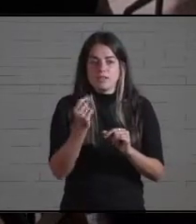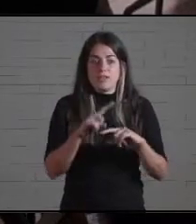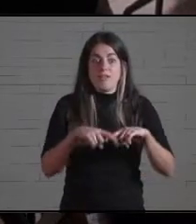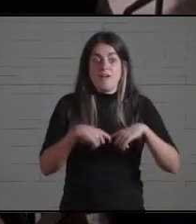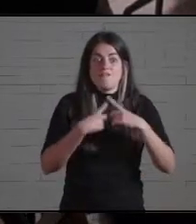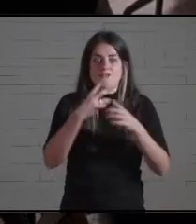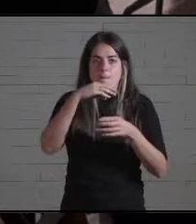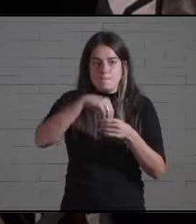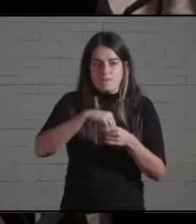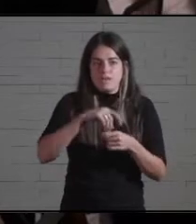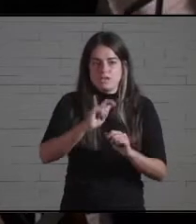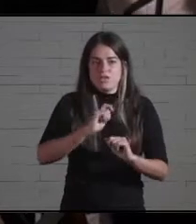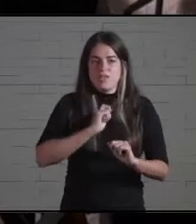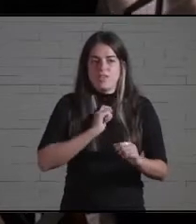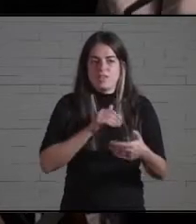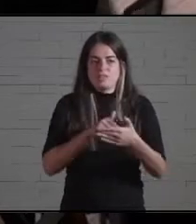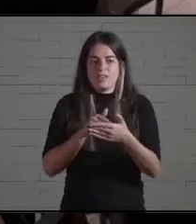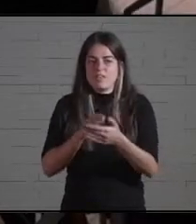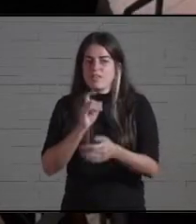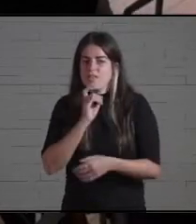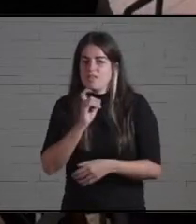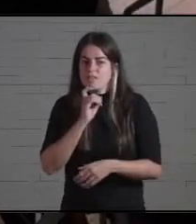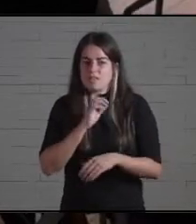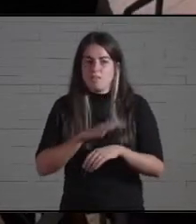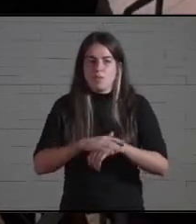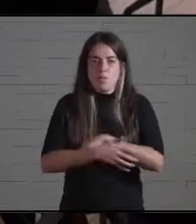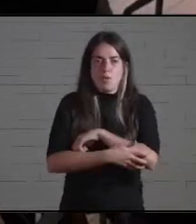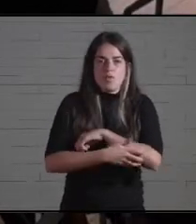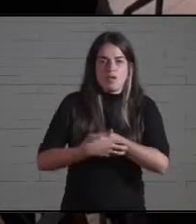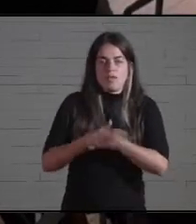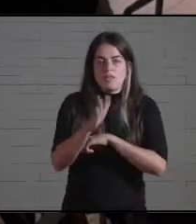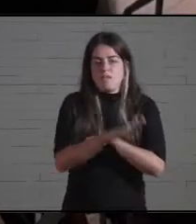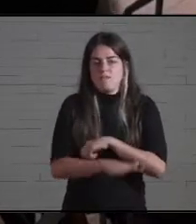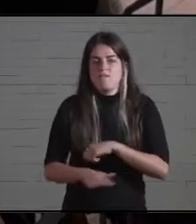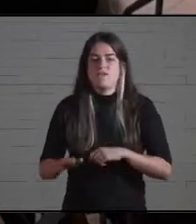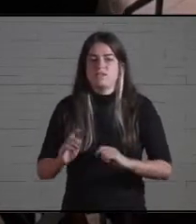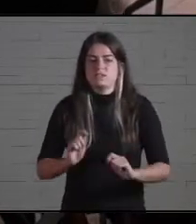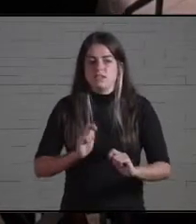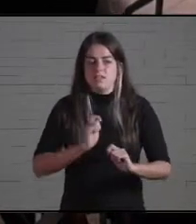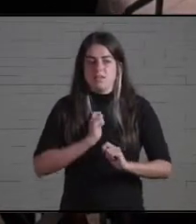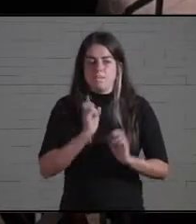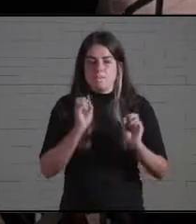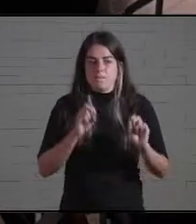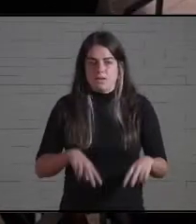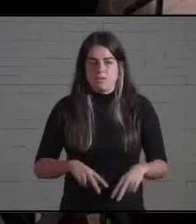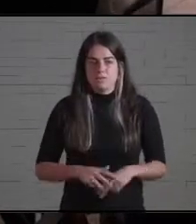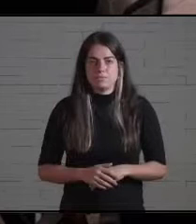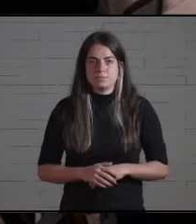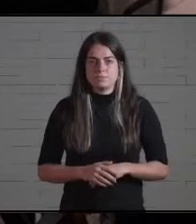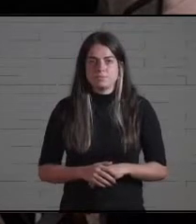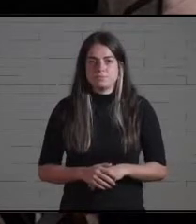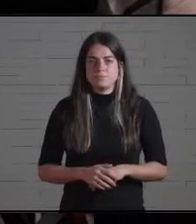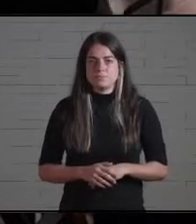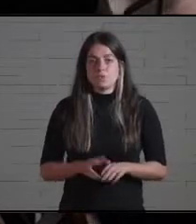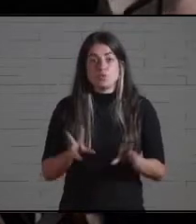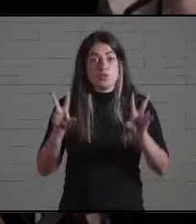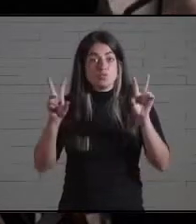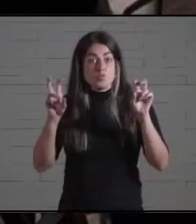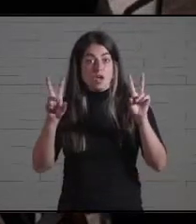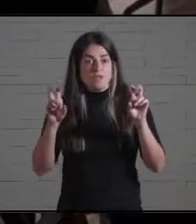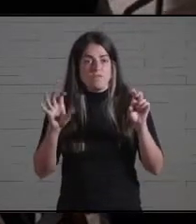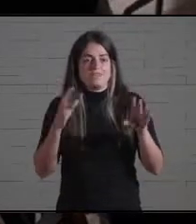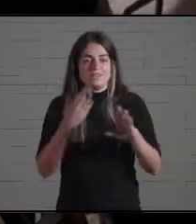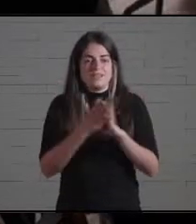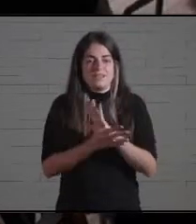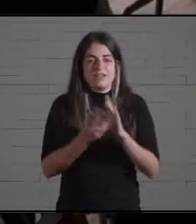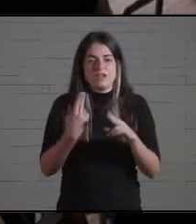esto dificulta la reducción de la pobreza infantil. ha habido una buena novedad que no es política familiar,